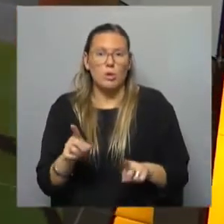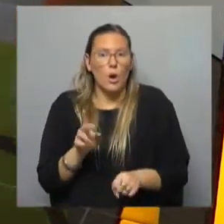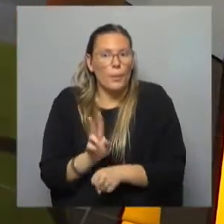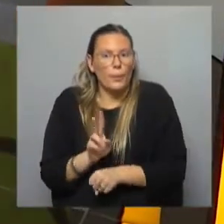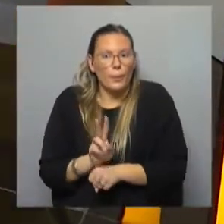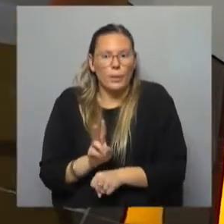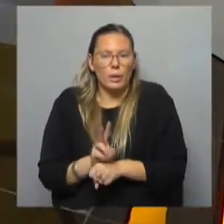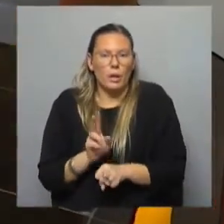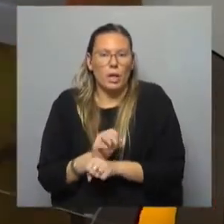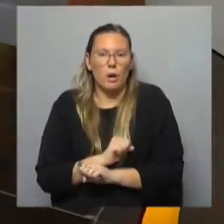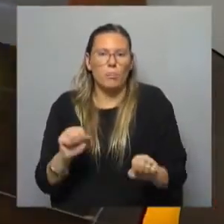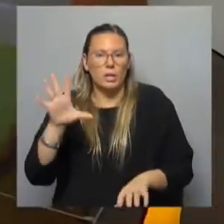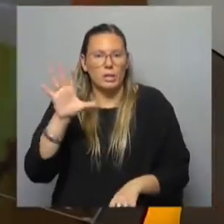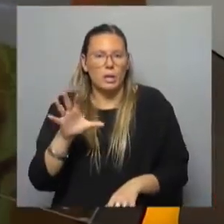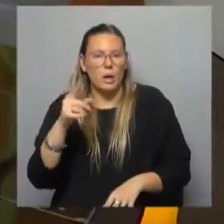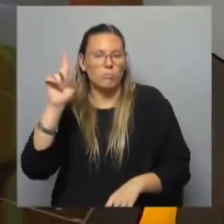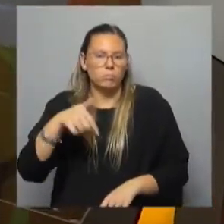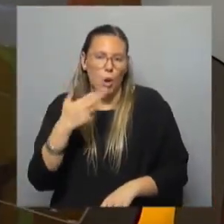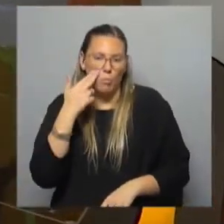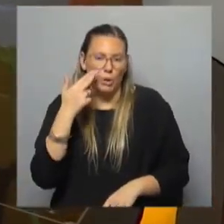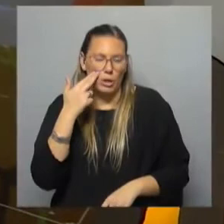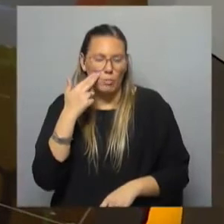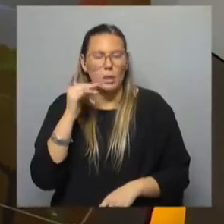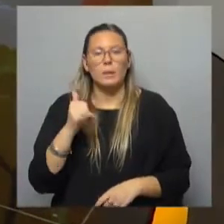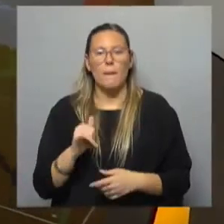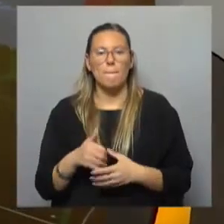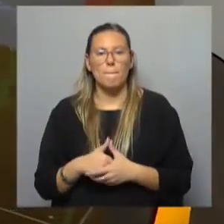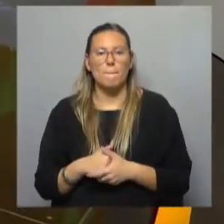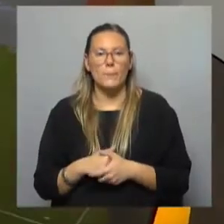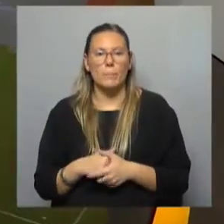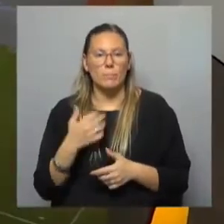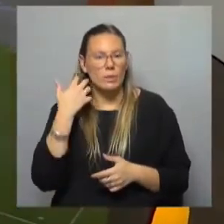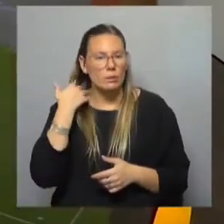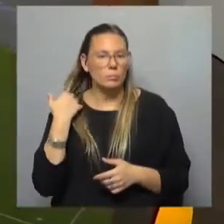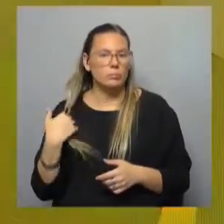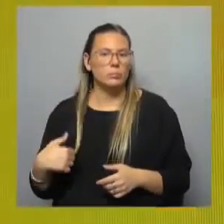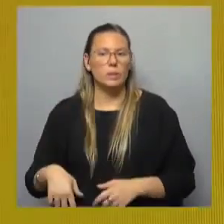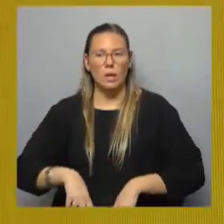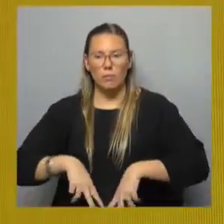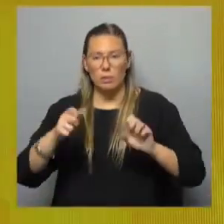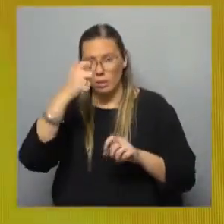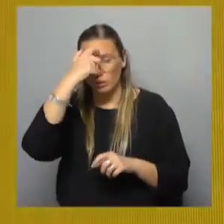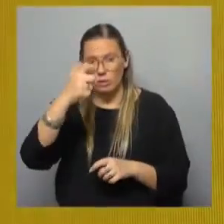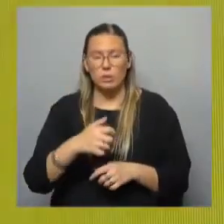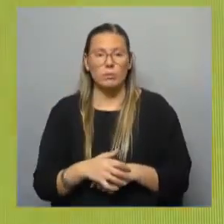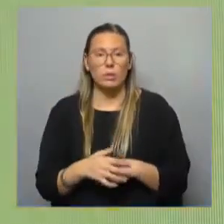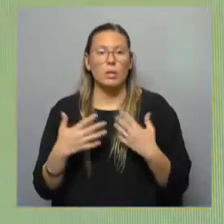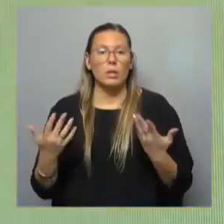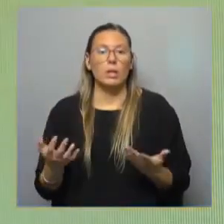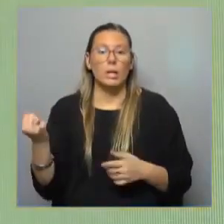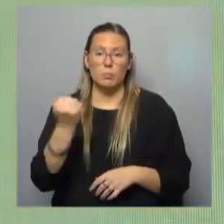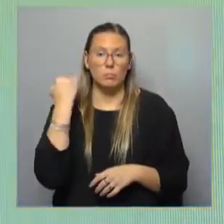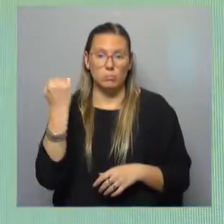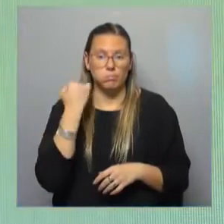cuidada, termina generando mucho más perjuicios que beneficios. Y exactamente, sí, basada en investigación científica, justamente. Y bueno, y la